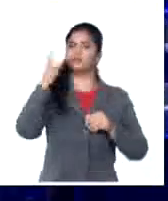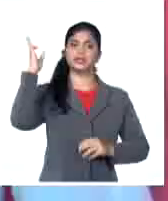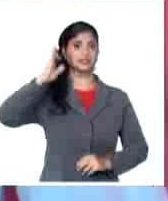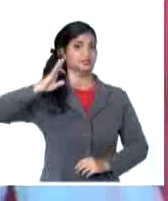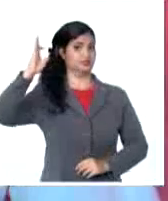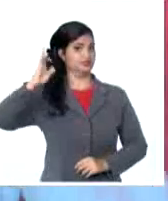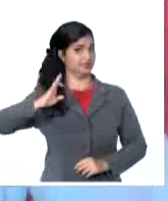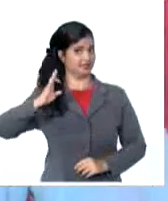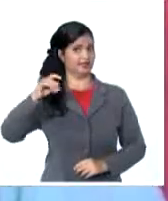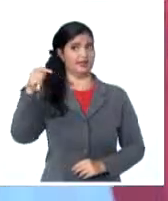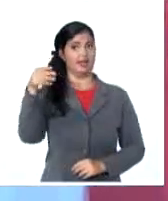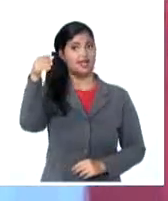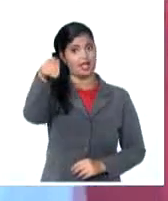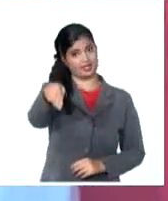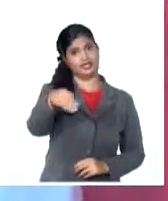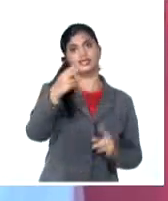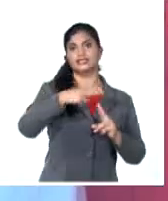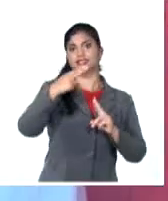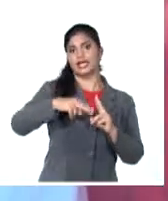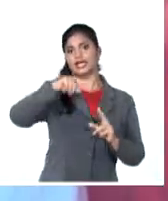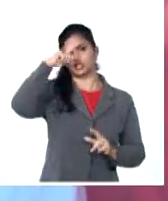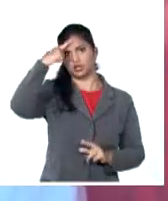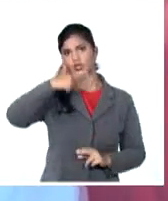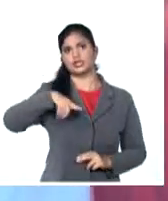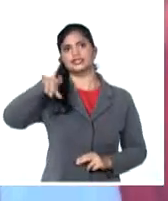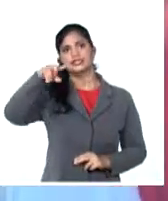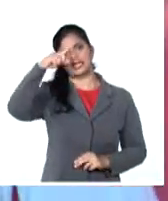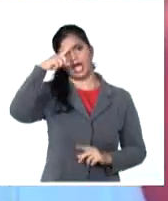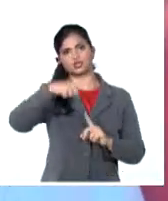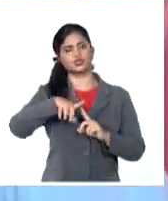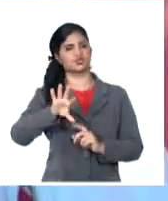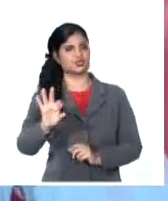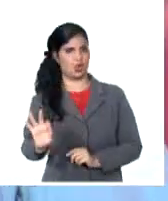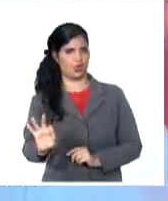de estar acá en Sauto tocando como